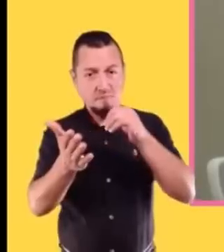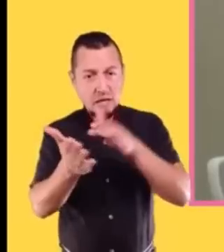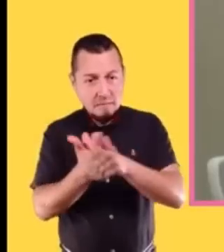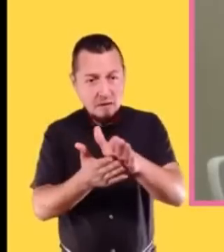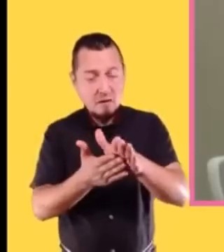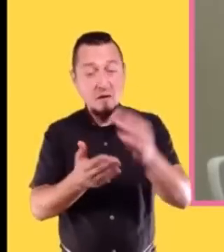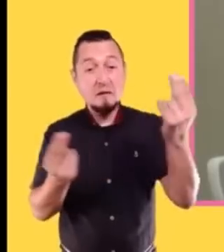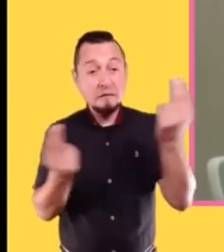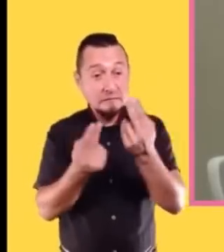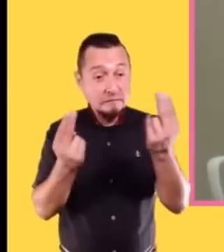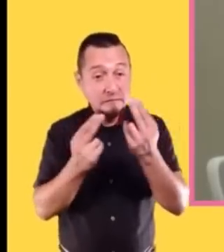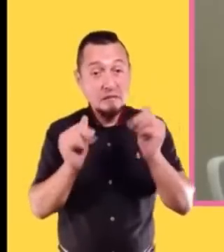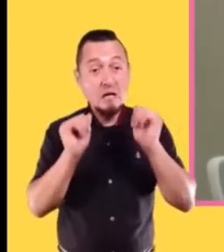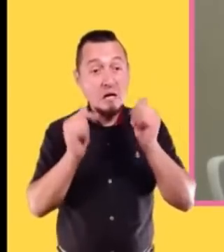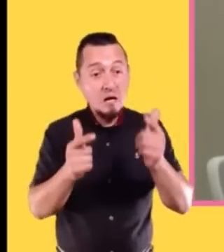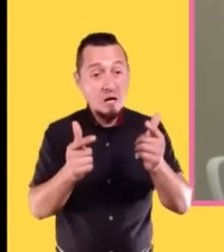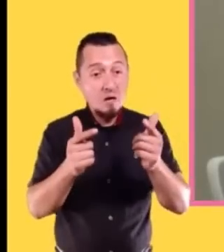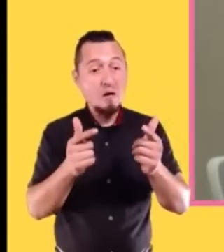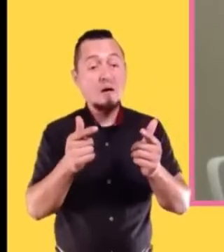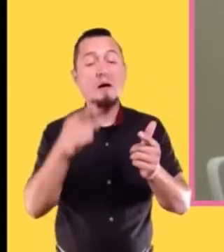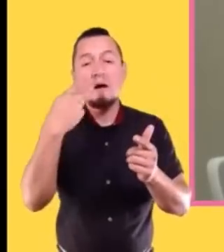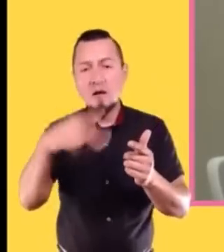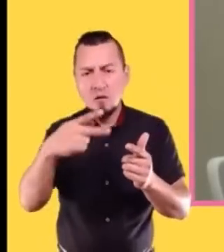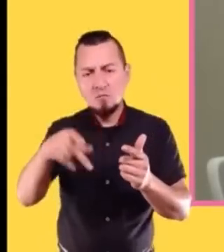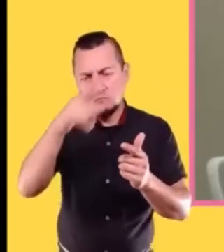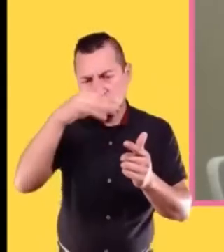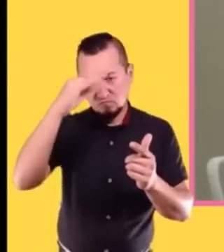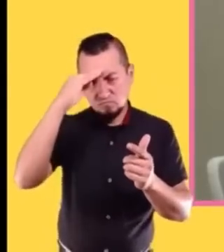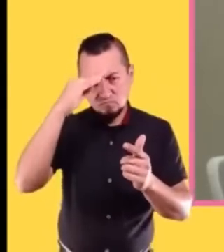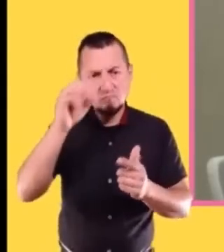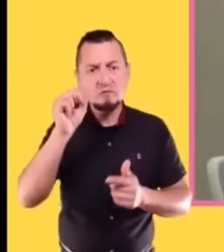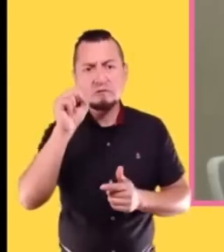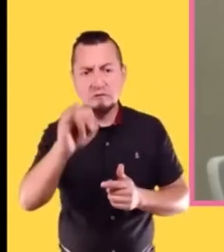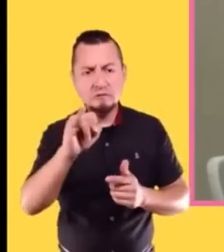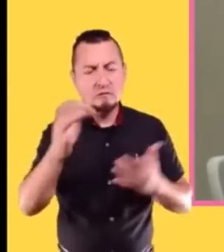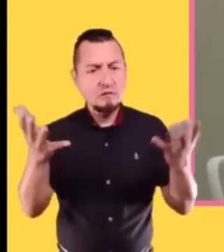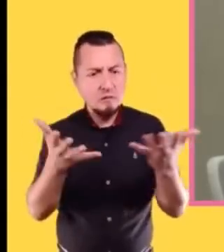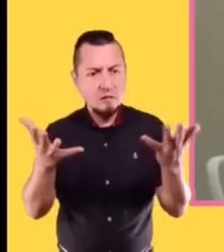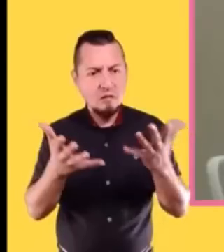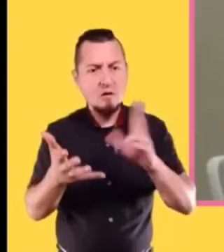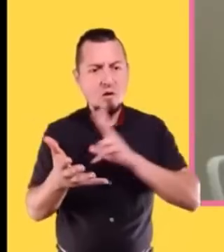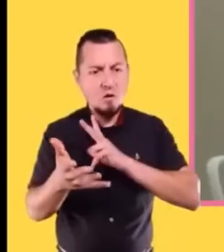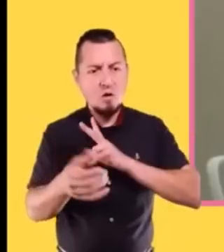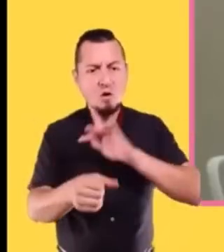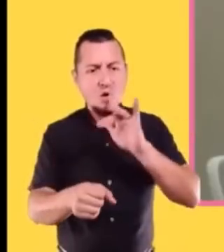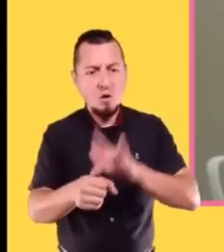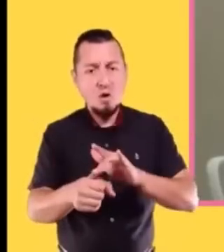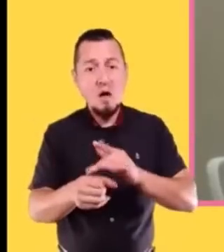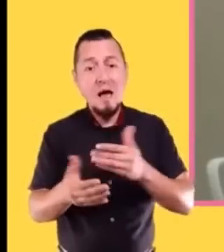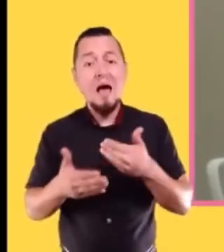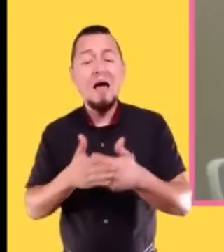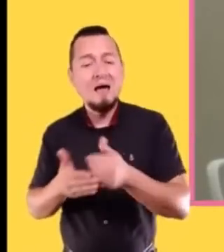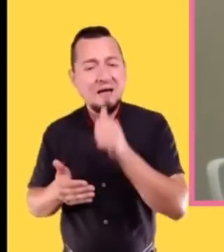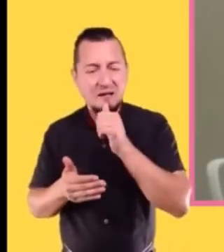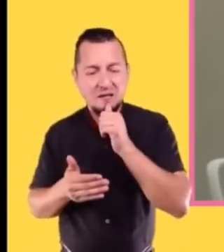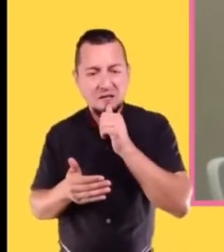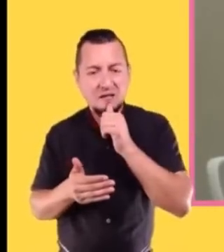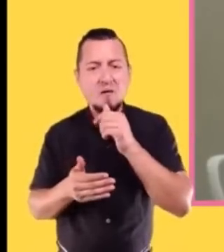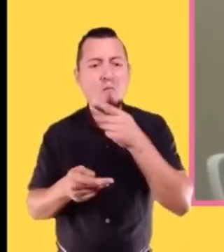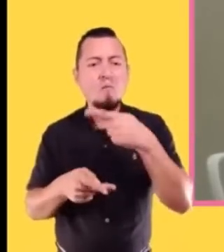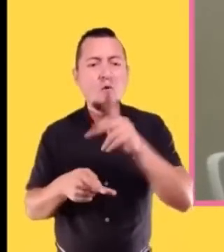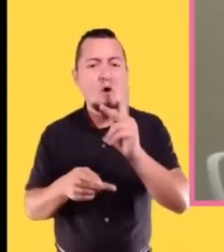requiriera adicional, estamos en toda la disposición de hacer la parte que nos toque, pero no queremos adelantar una postura porque